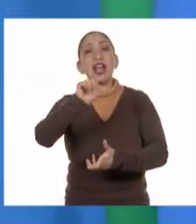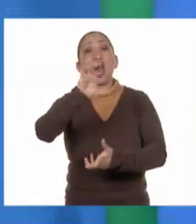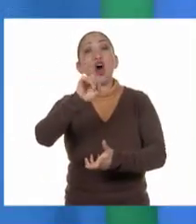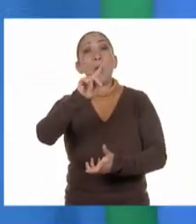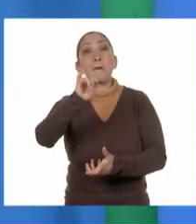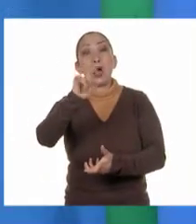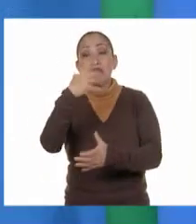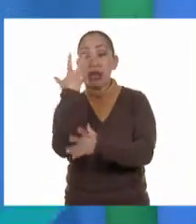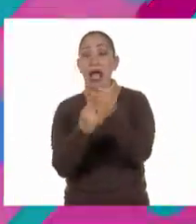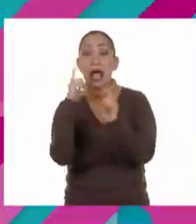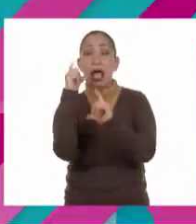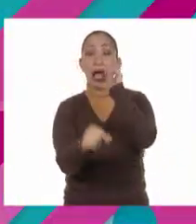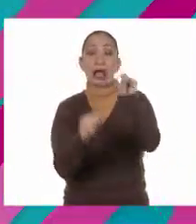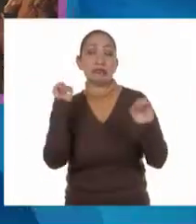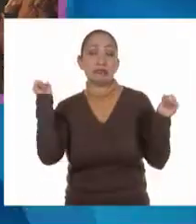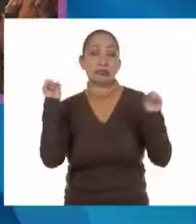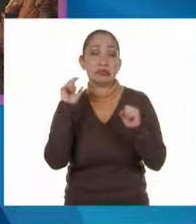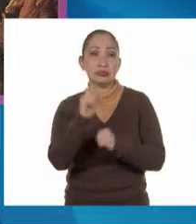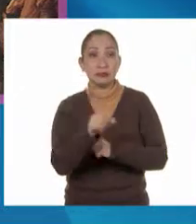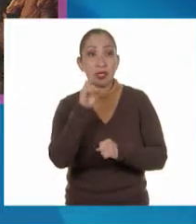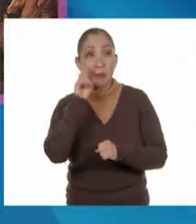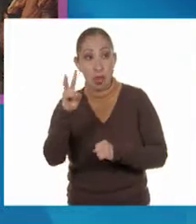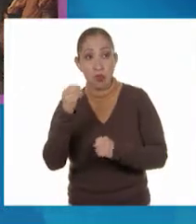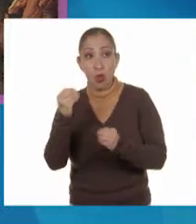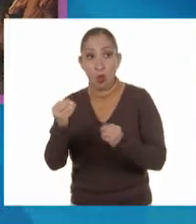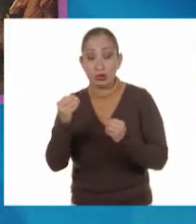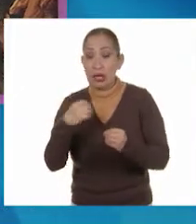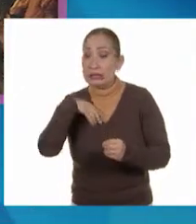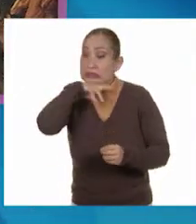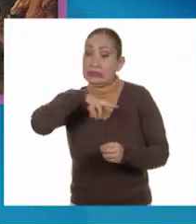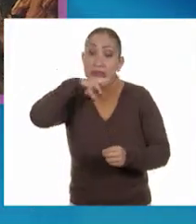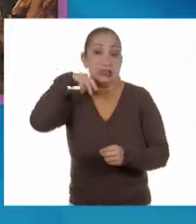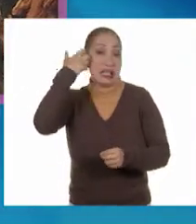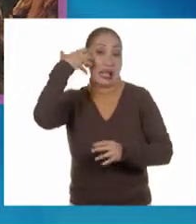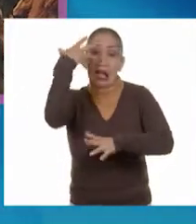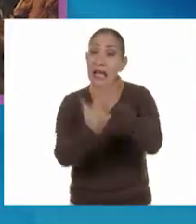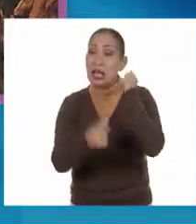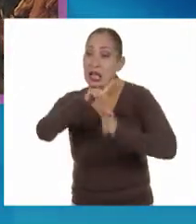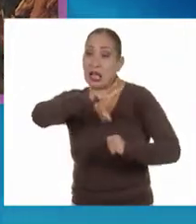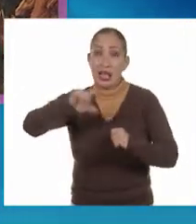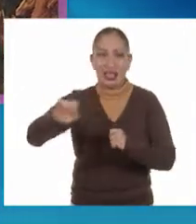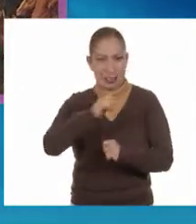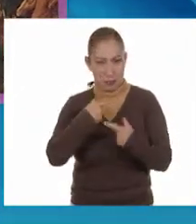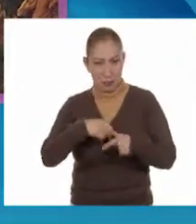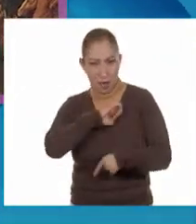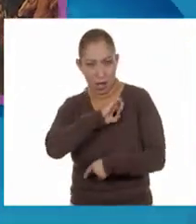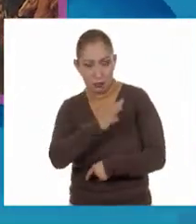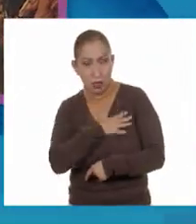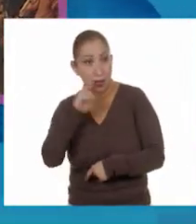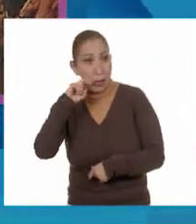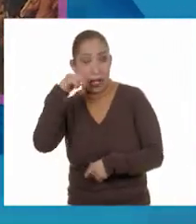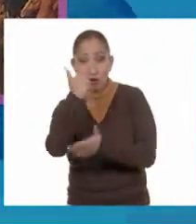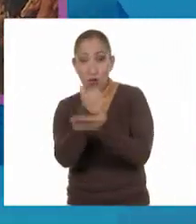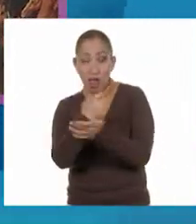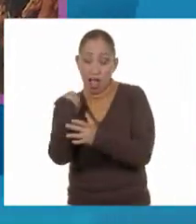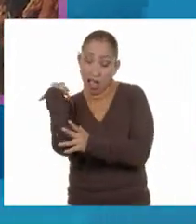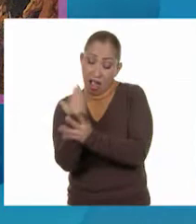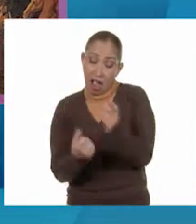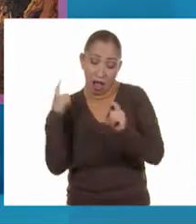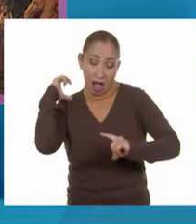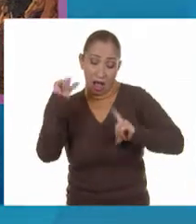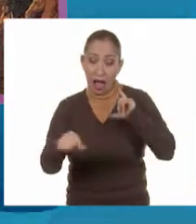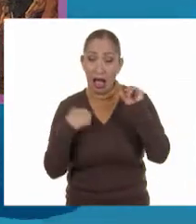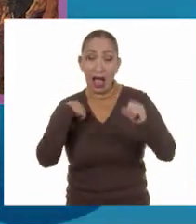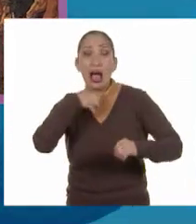Vaya. O sea, en la imagen se nota que tenían una gran prisa por huir, maestra. O sea, se ven abandonando la ciudad con